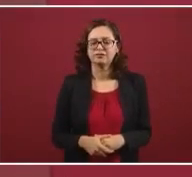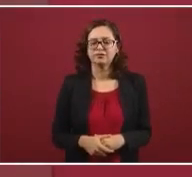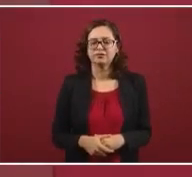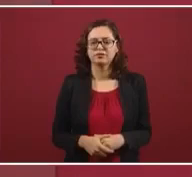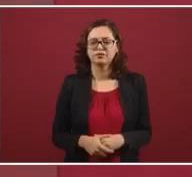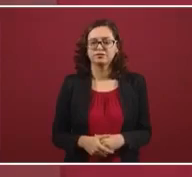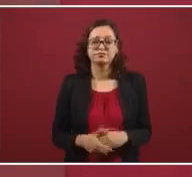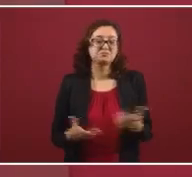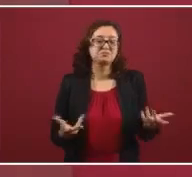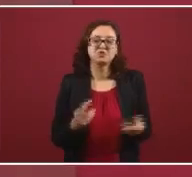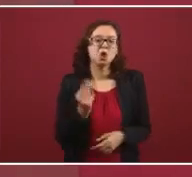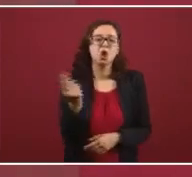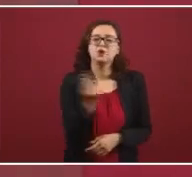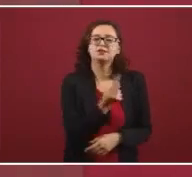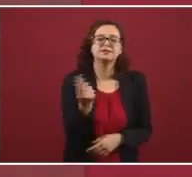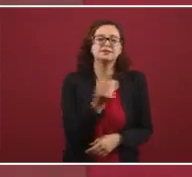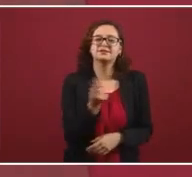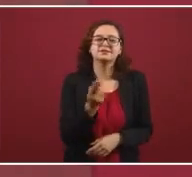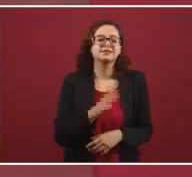Porque cuentan con los medios.